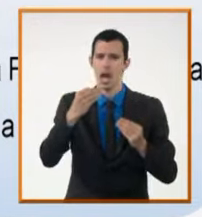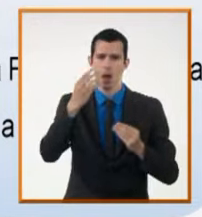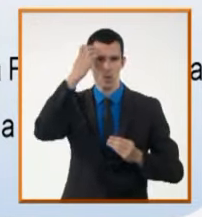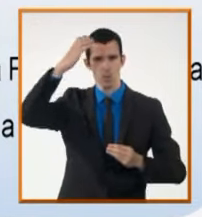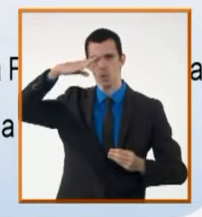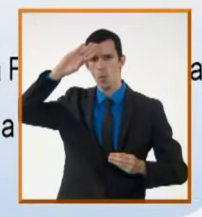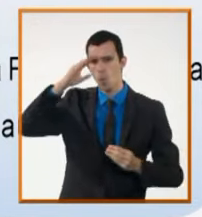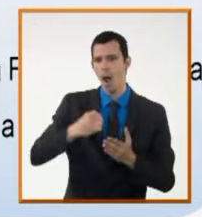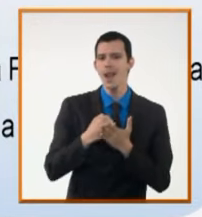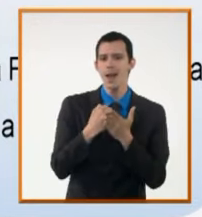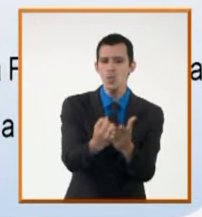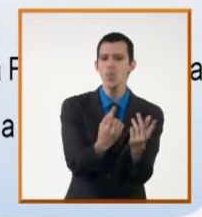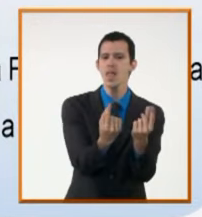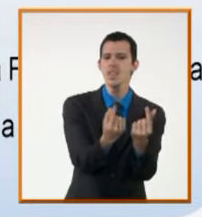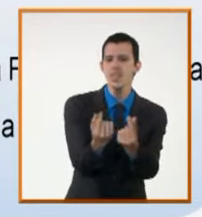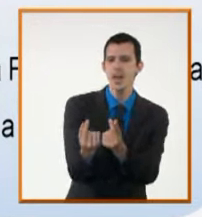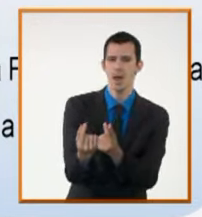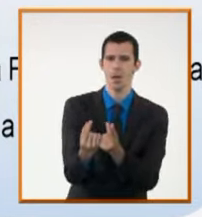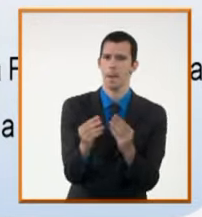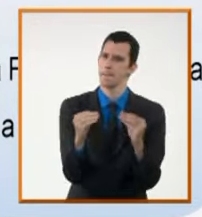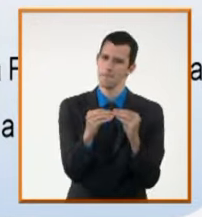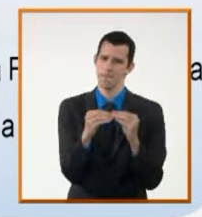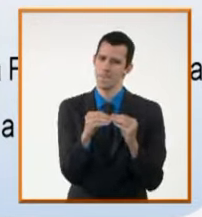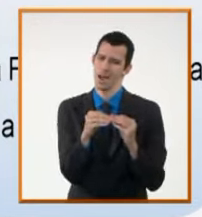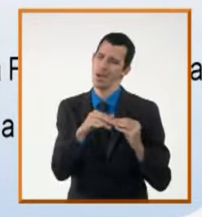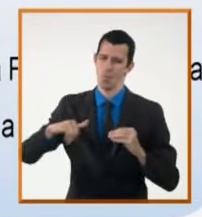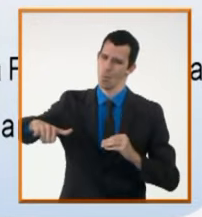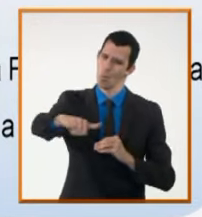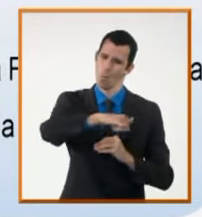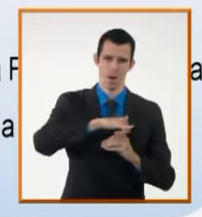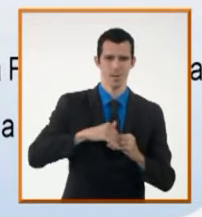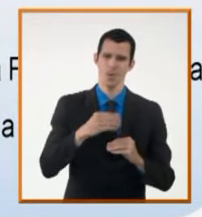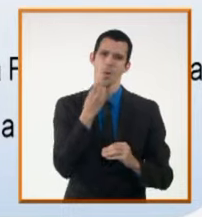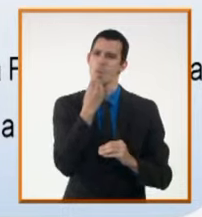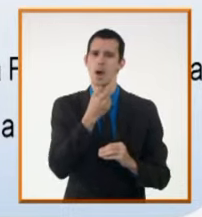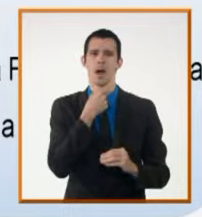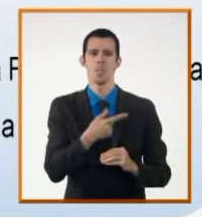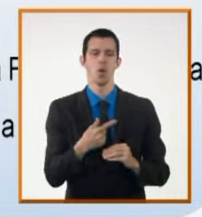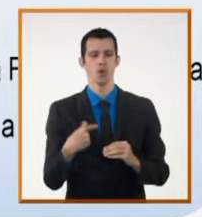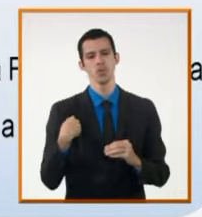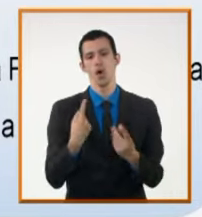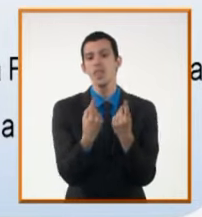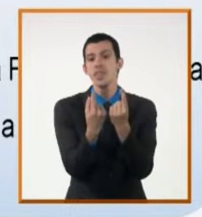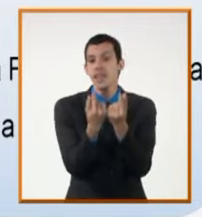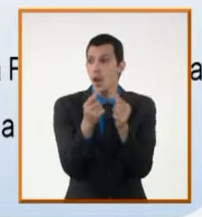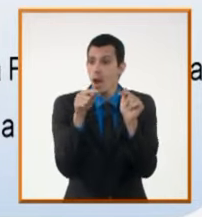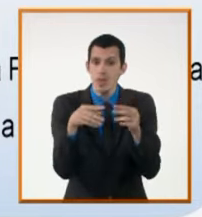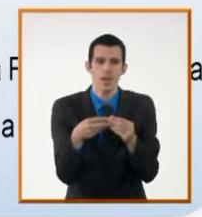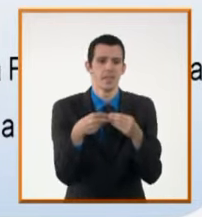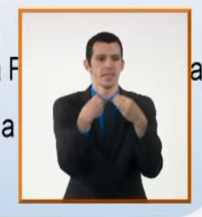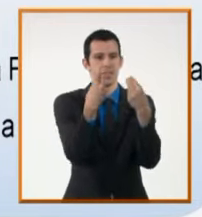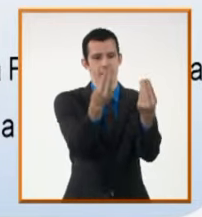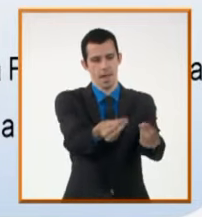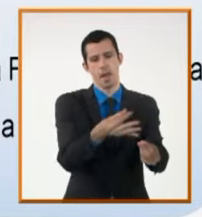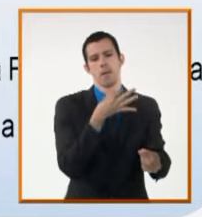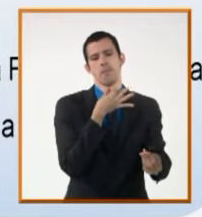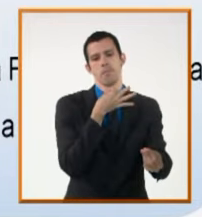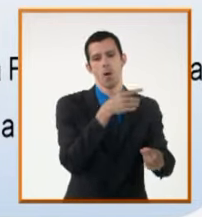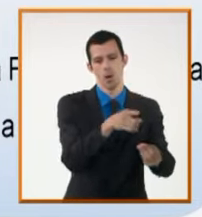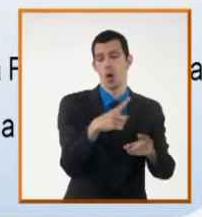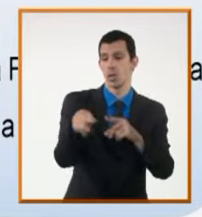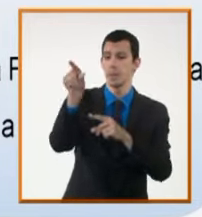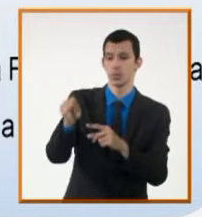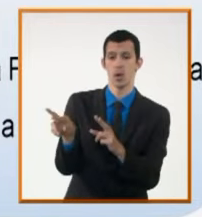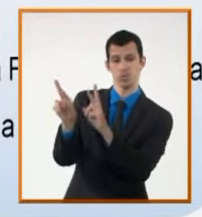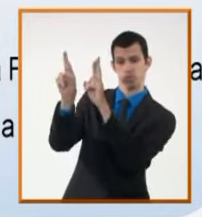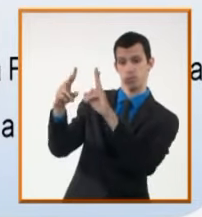Y por otra parte, por el convencimiento de que nosotros podemos hacerlo, protegiendo a los más vulnerables, a las personas que